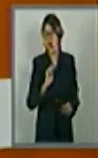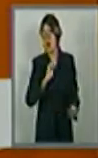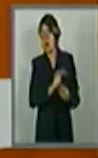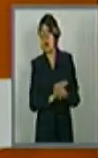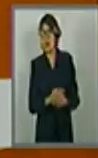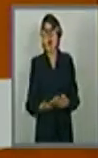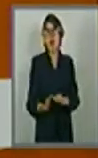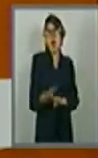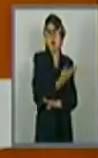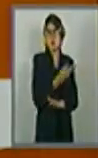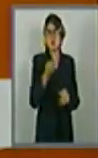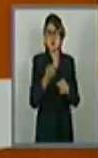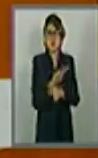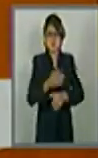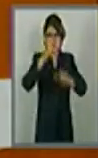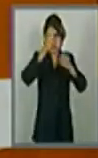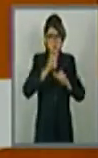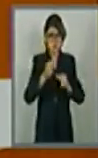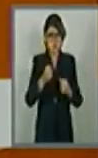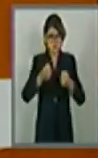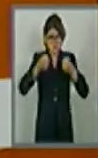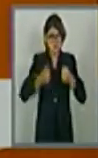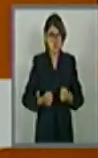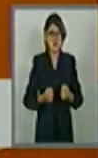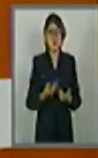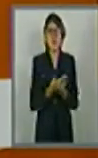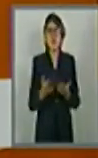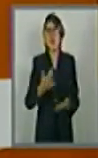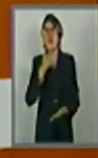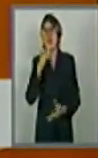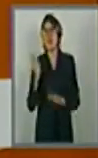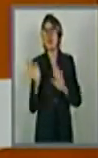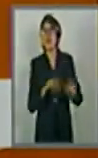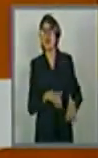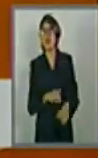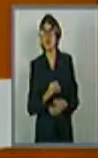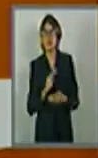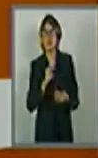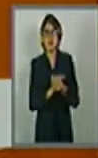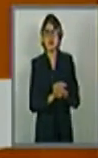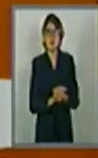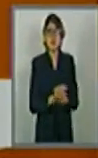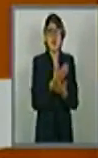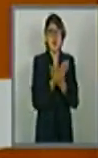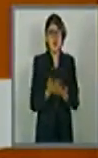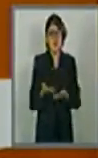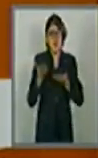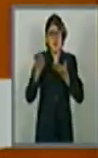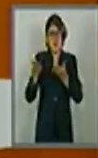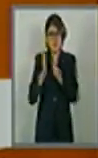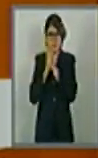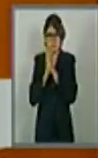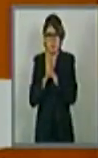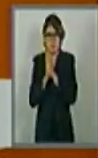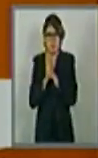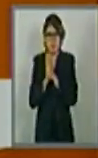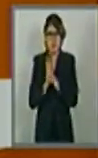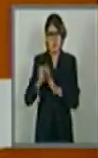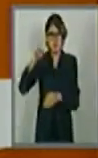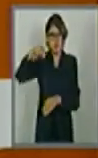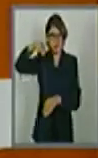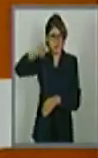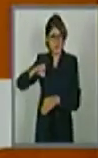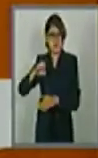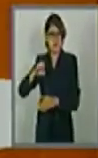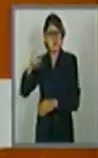compromiso de neutralidad y respecto a la observación de la ley por ello le solicitamos al presidente del instituto electoral que